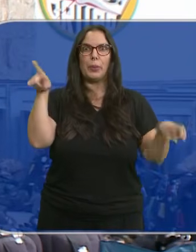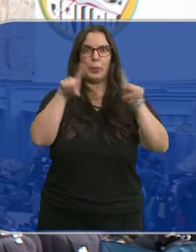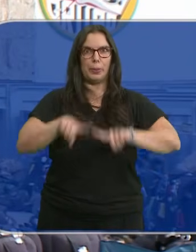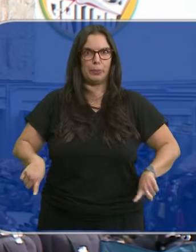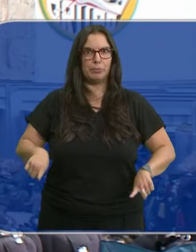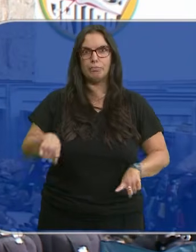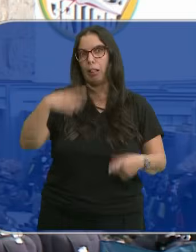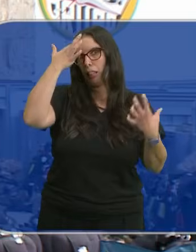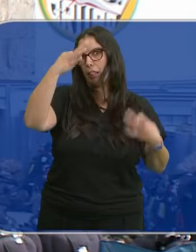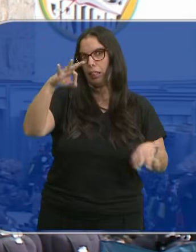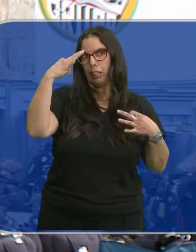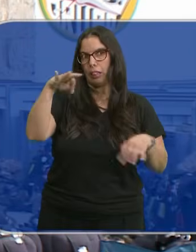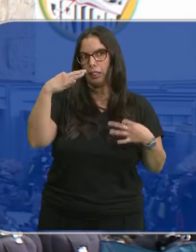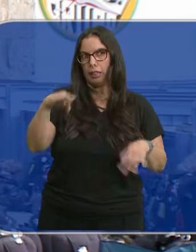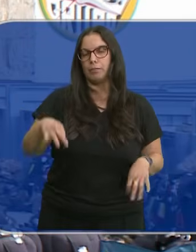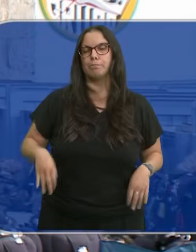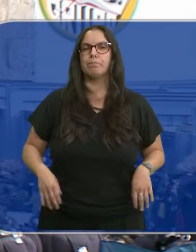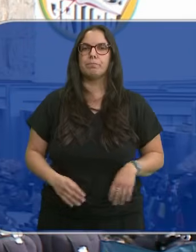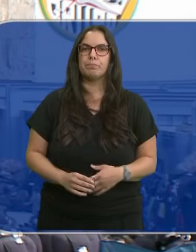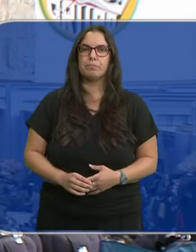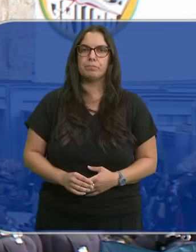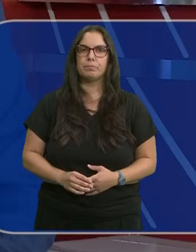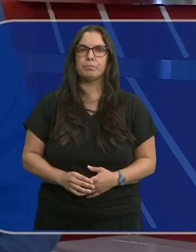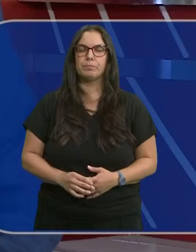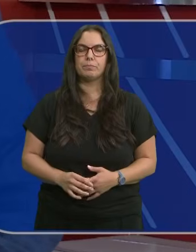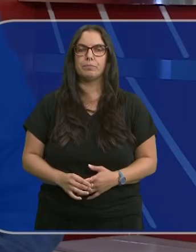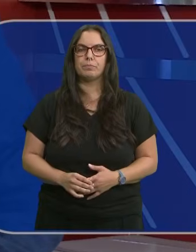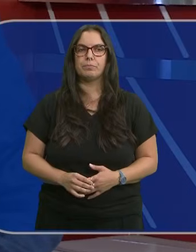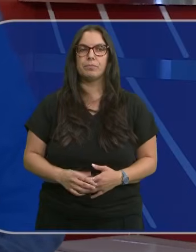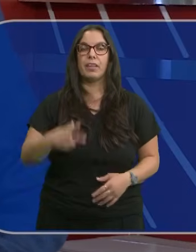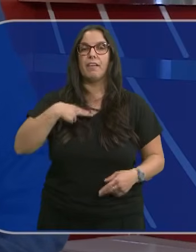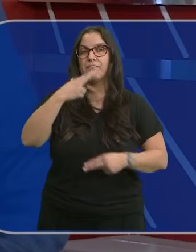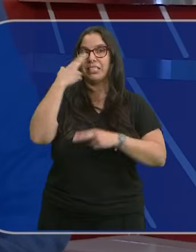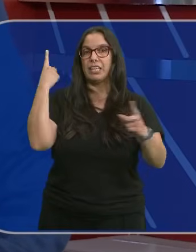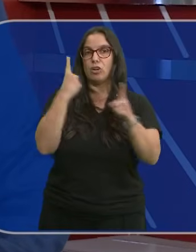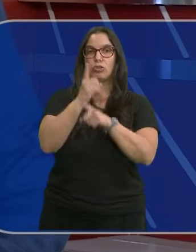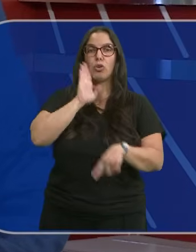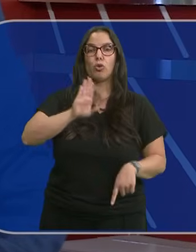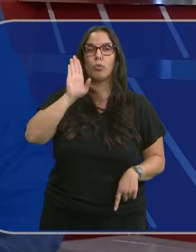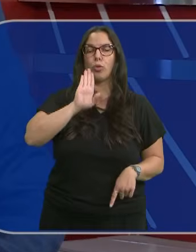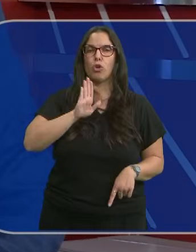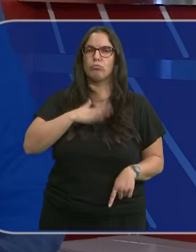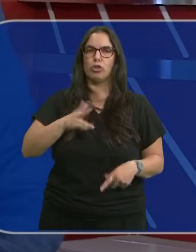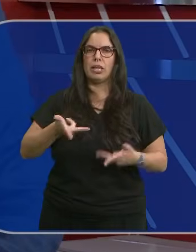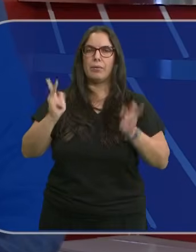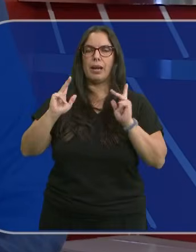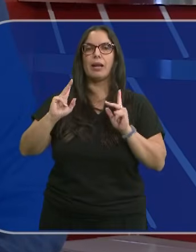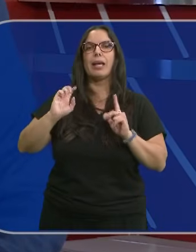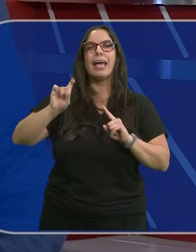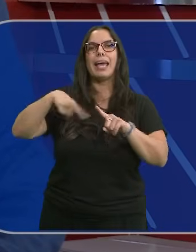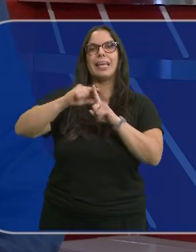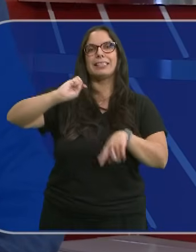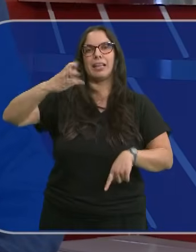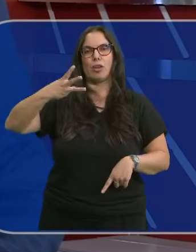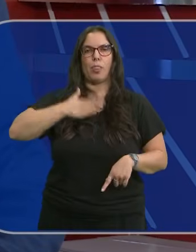discreción que proporciona la patrulla en ese método de inserción. La Fiscalía Anticorrupción se ha opuesto a excarcelar al ex número 3 del